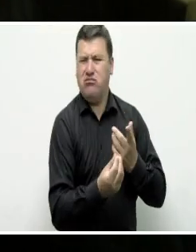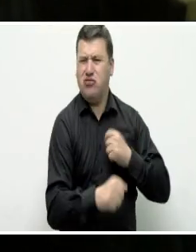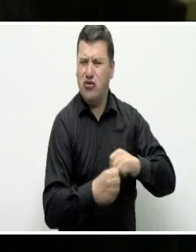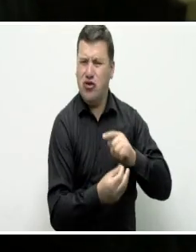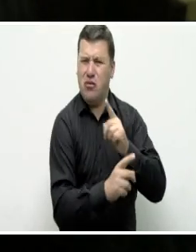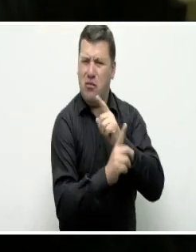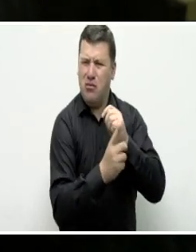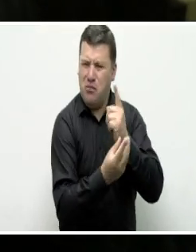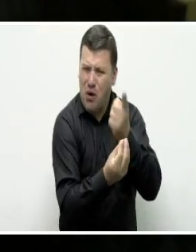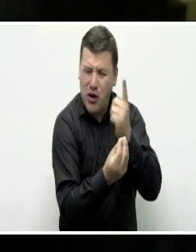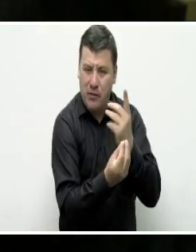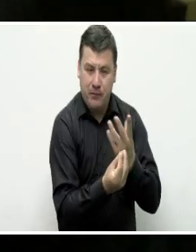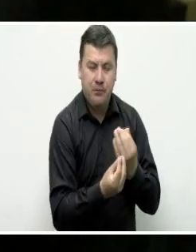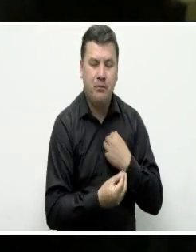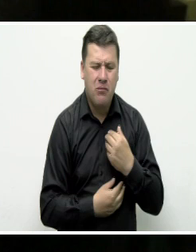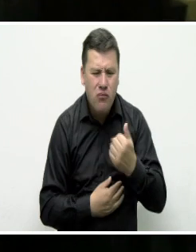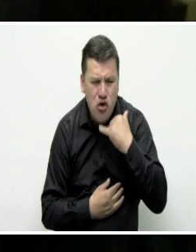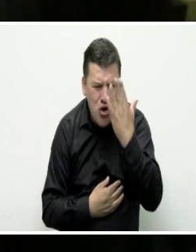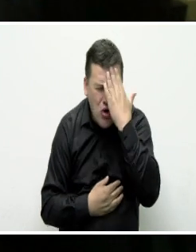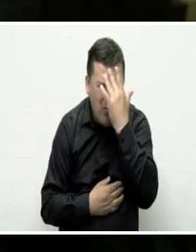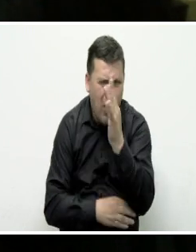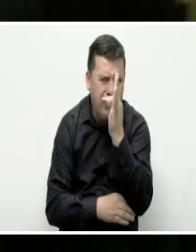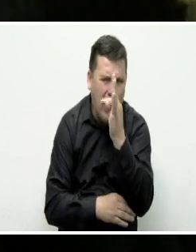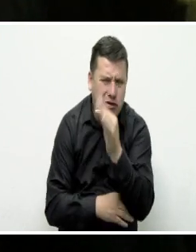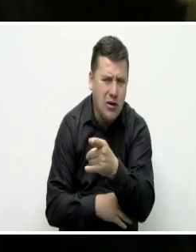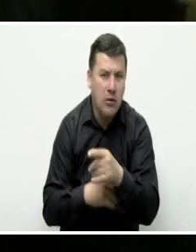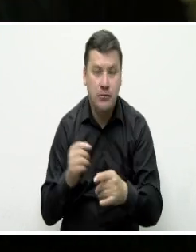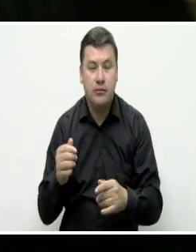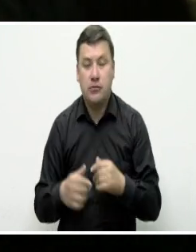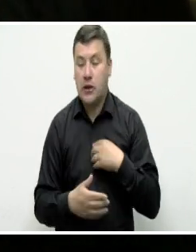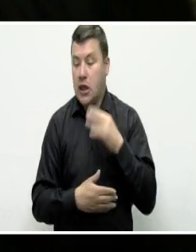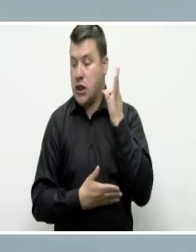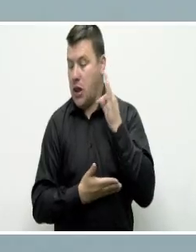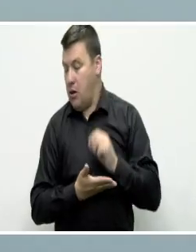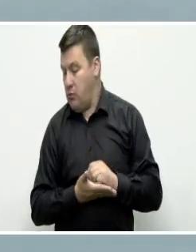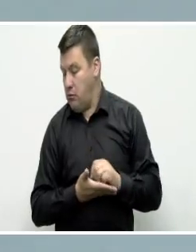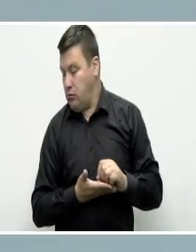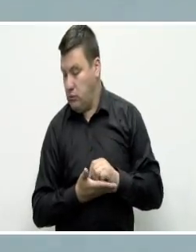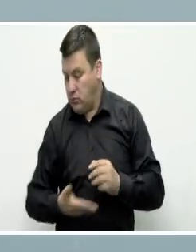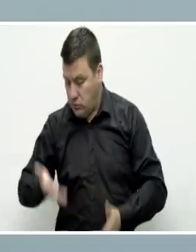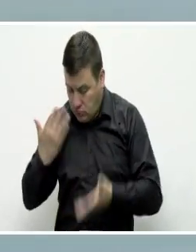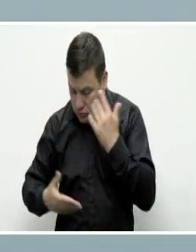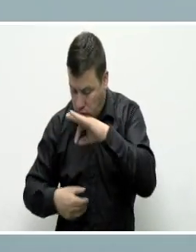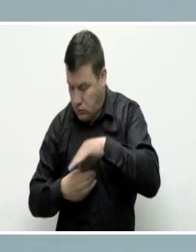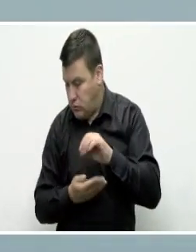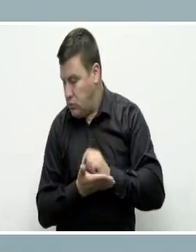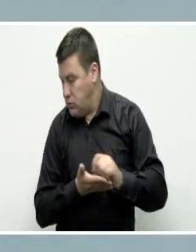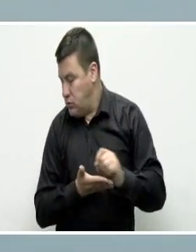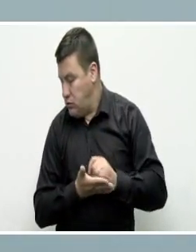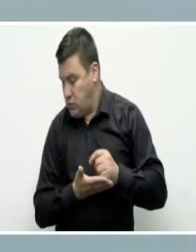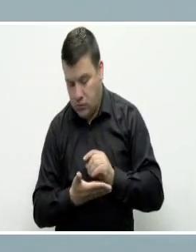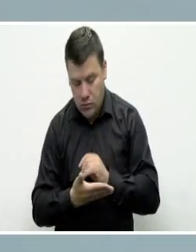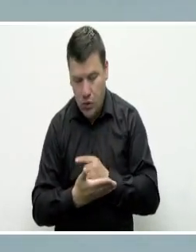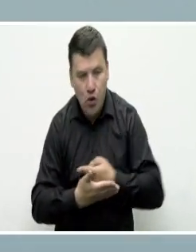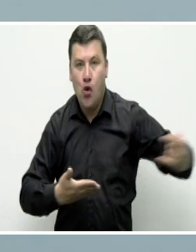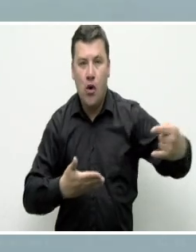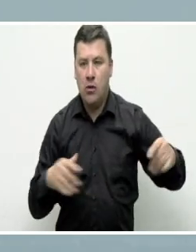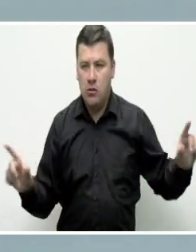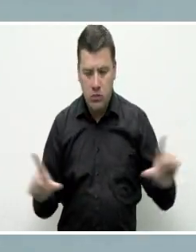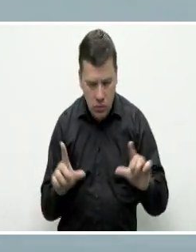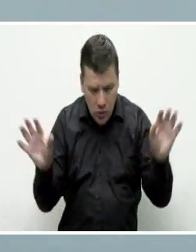pudiesen acreditar ellos mismos a los testigos electorales que vigilaron el desarrollo de las votaciones e incluso de los